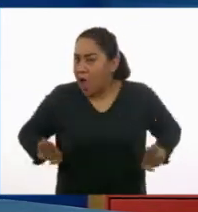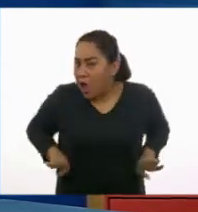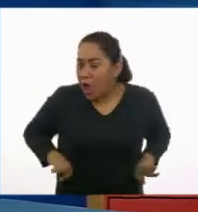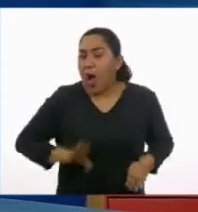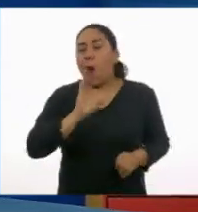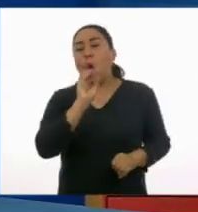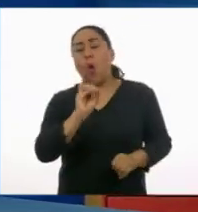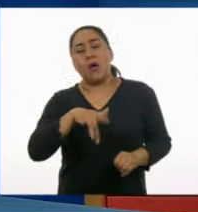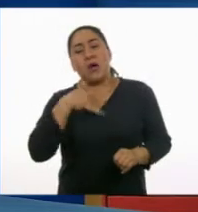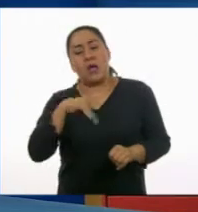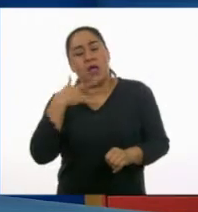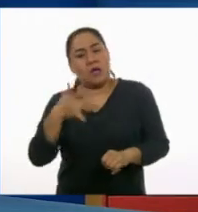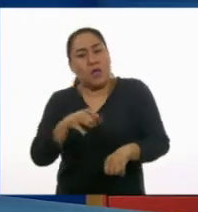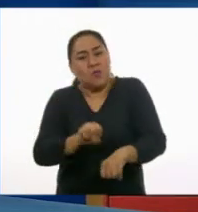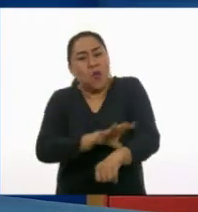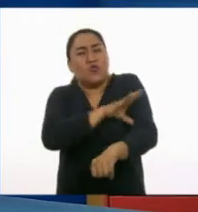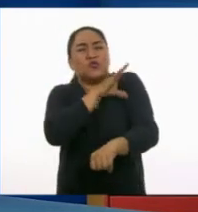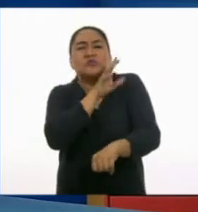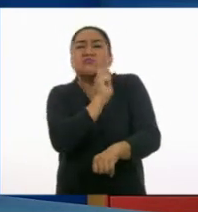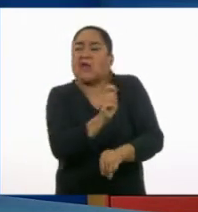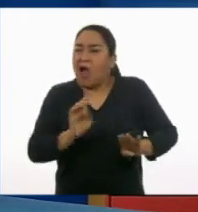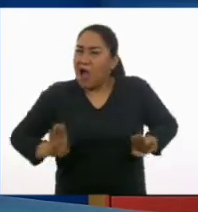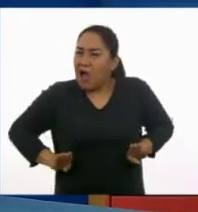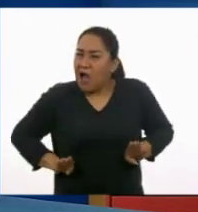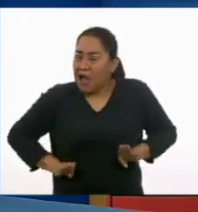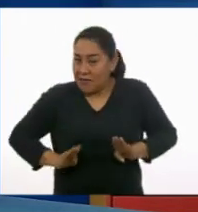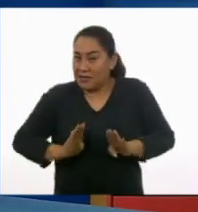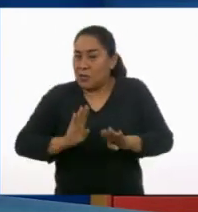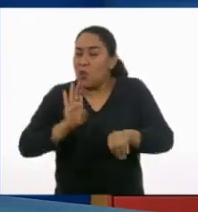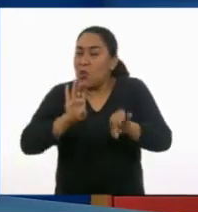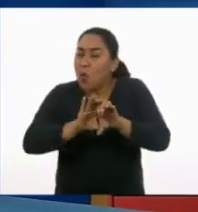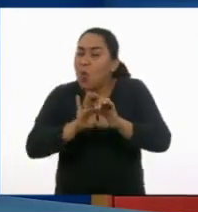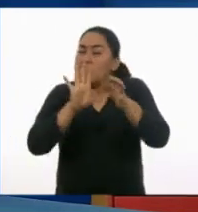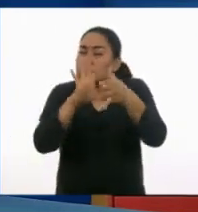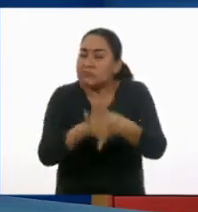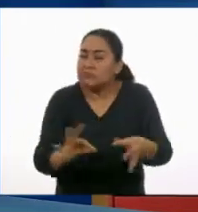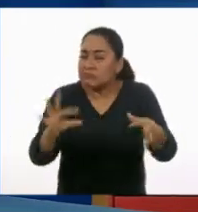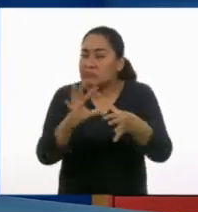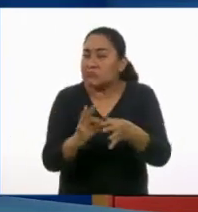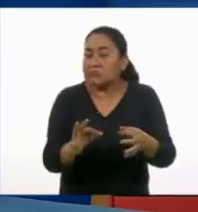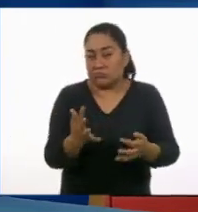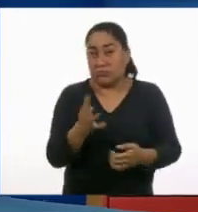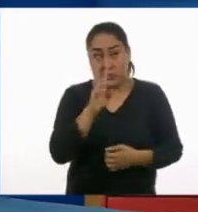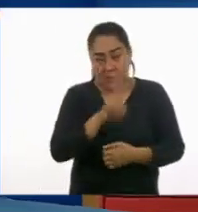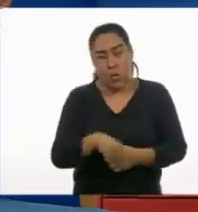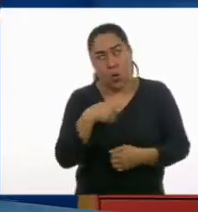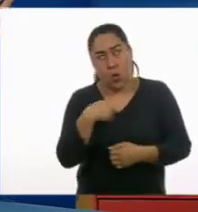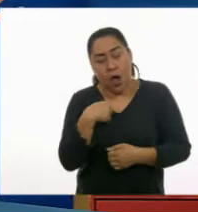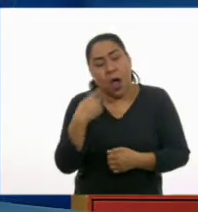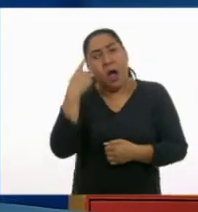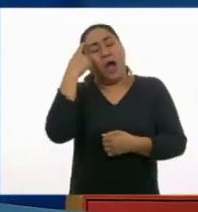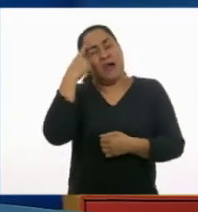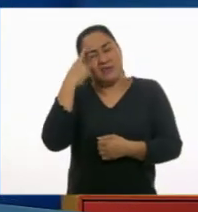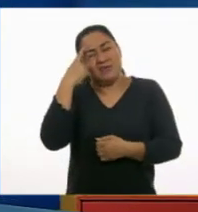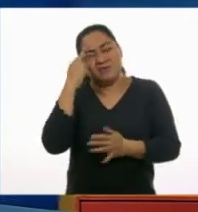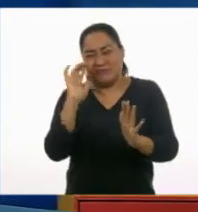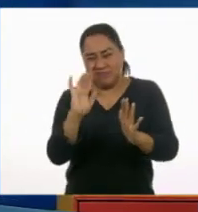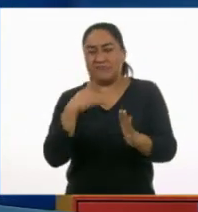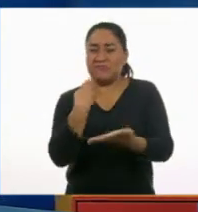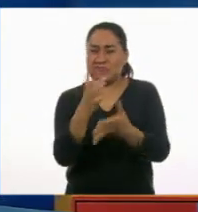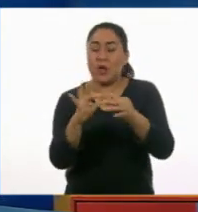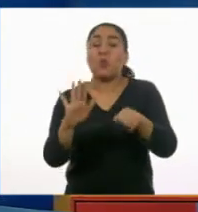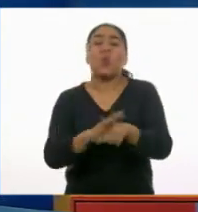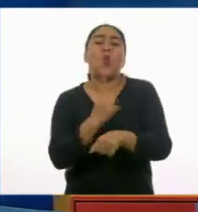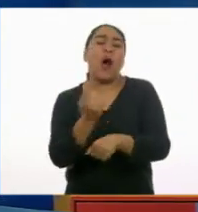los personajes. Ese va a ser nuestro propósito. Y esto se me ocurrió porque un alumno de una